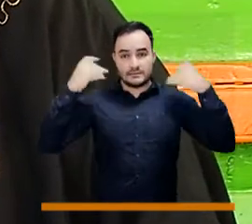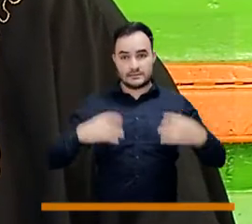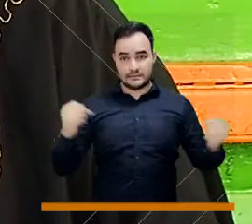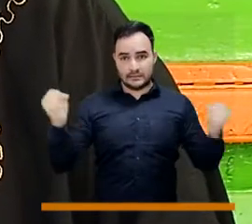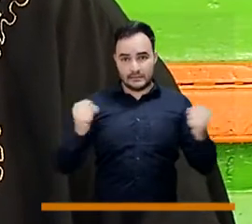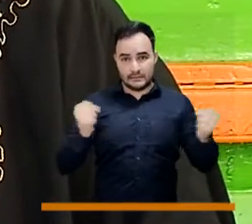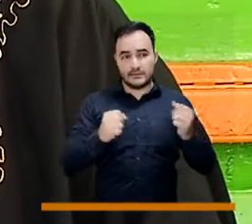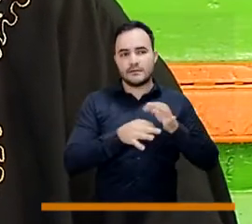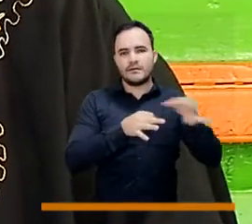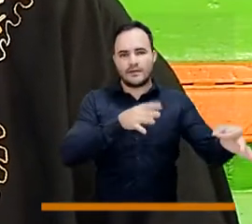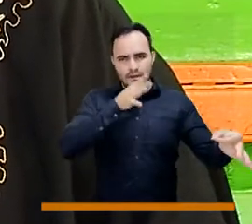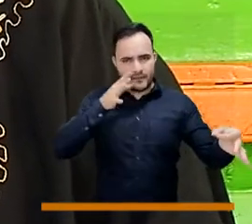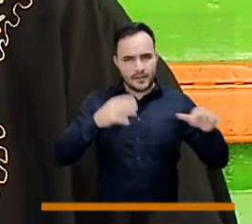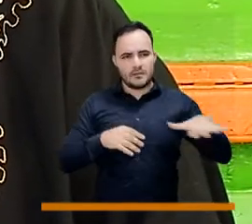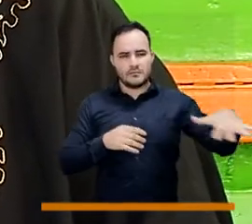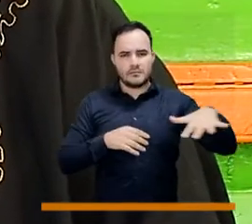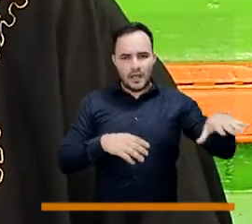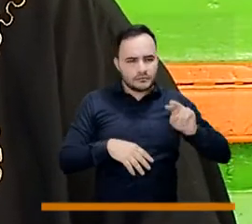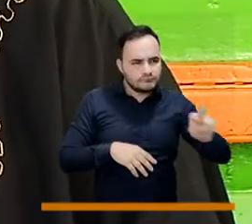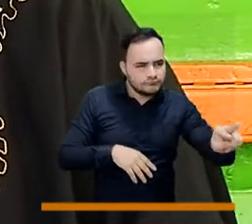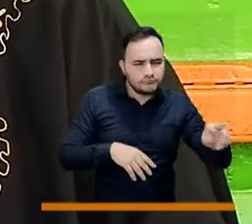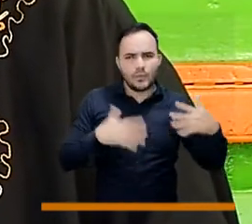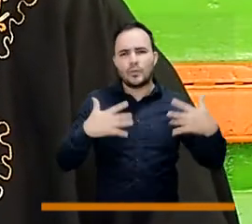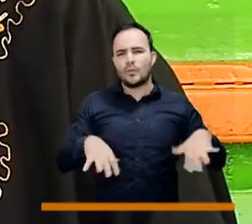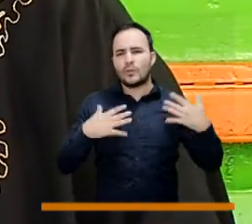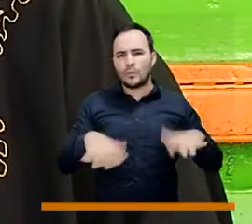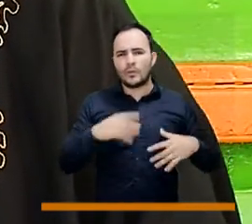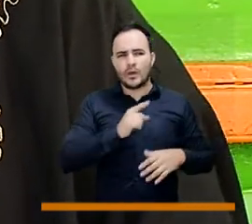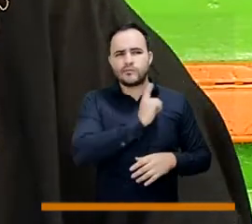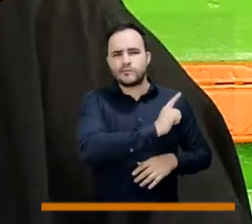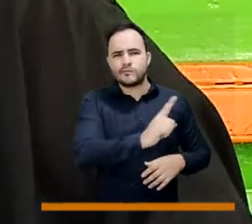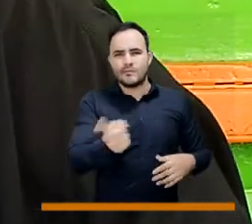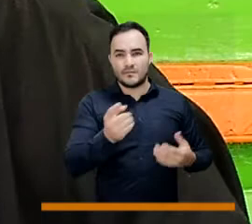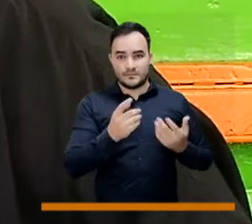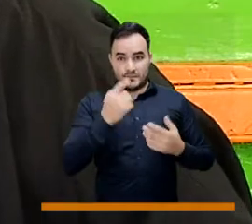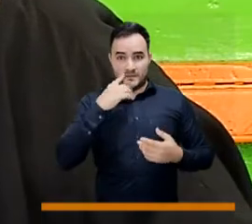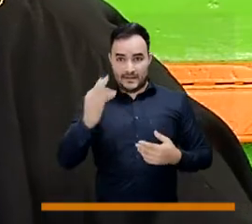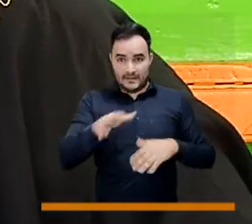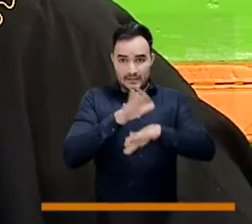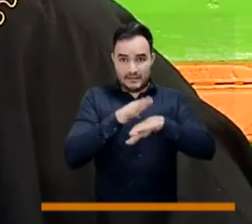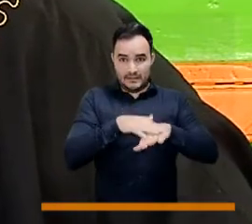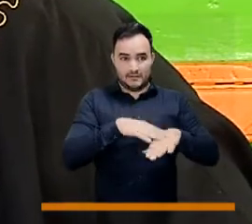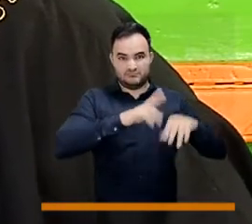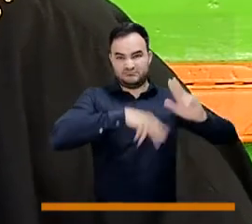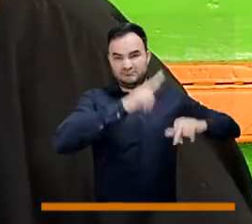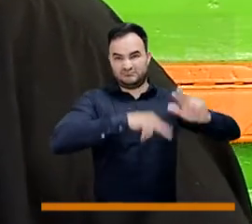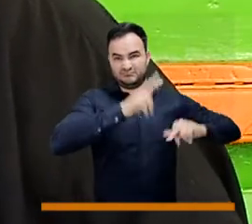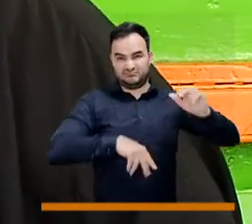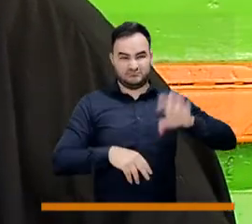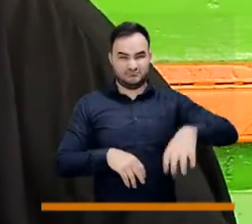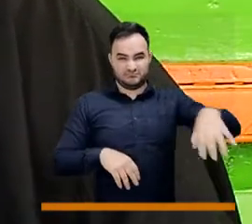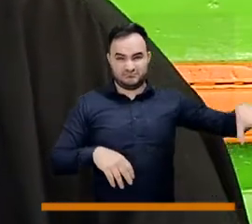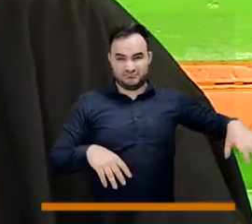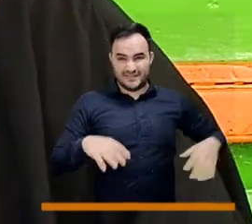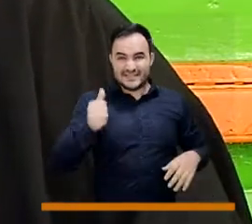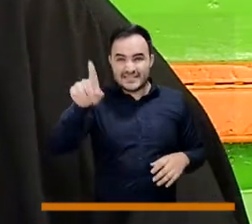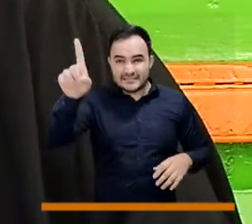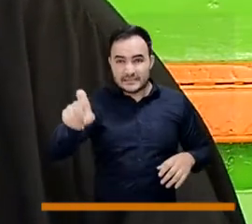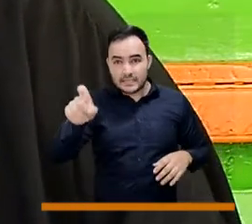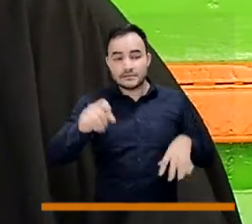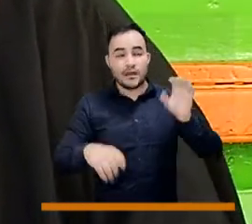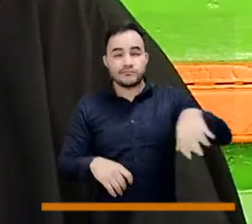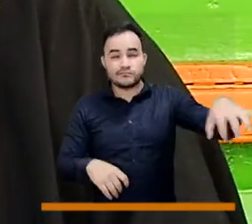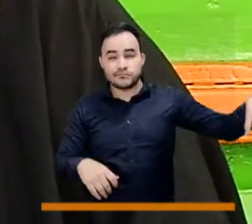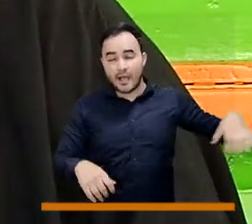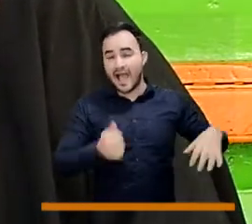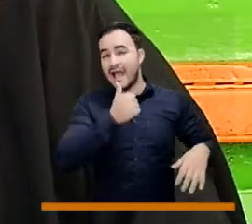Elena, donde miramos una parcelación que tiene 16 mansiones, mire el atrevimiento que tengo al decírselo, sin